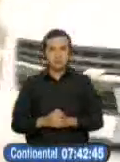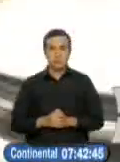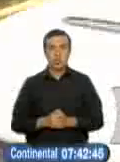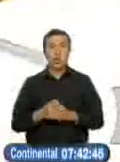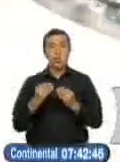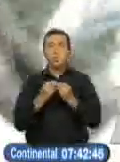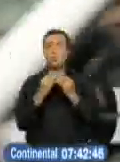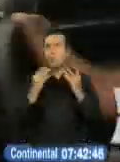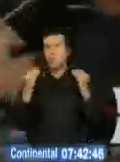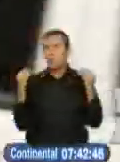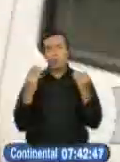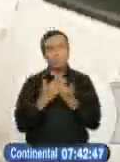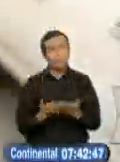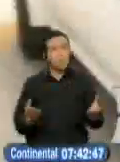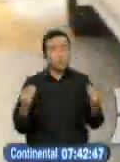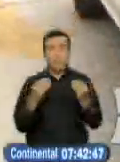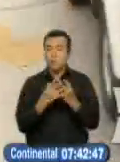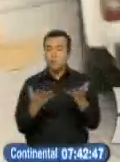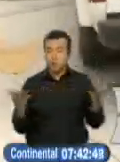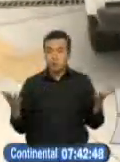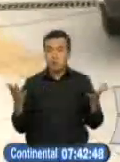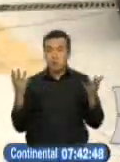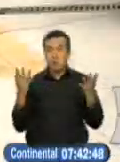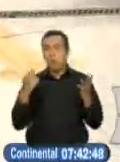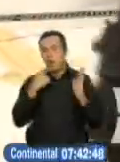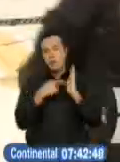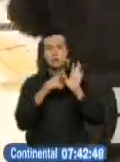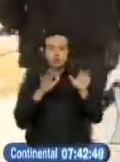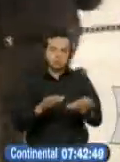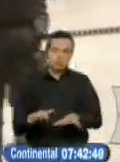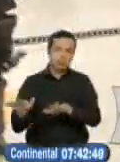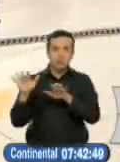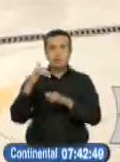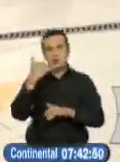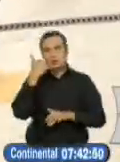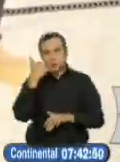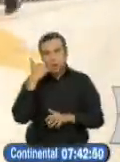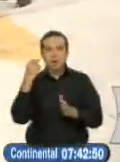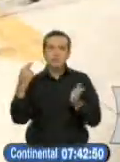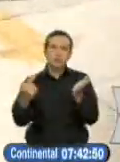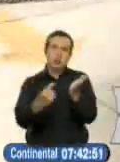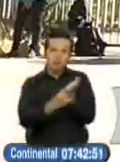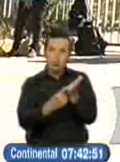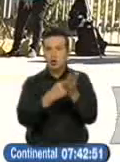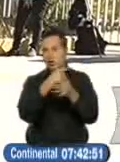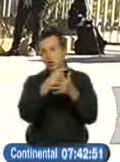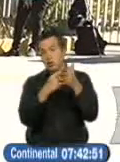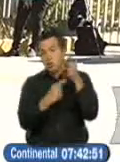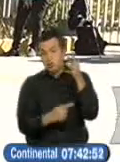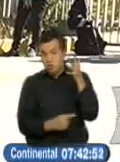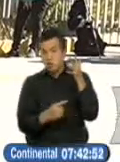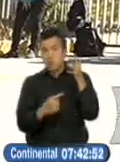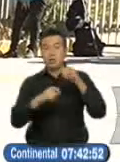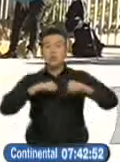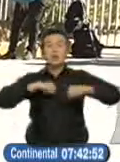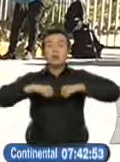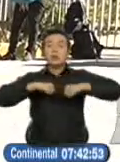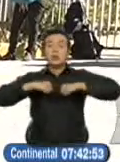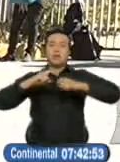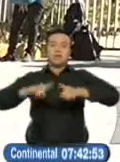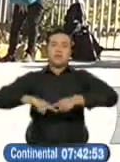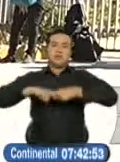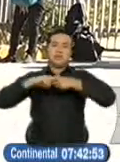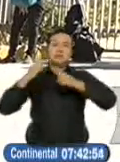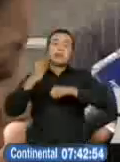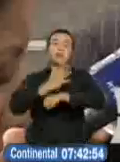a la cantidad del material entregado, como dispositivos electrónicos, celulares, memorias USB, entre otros, la diligencia fue suspendida después